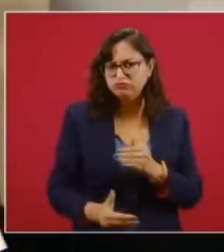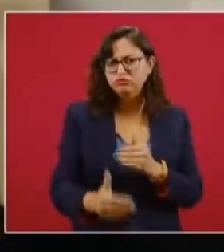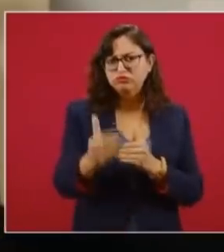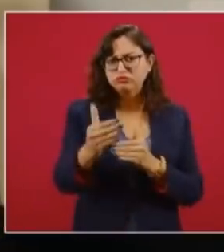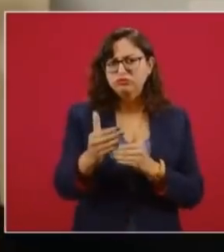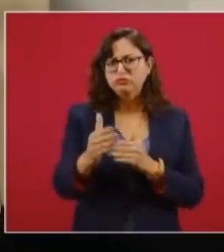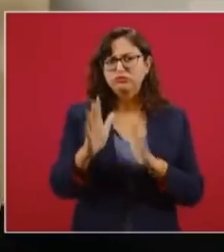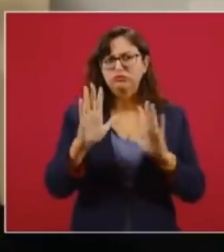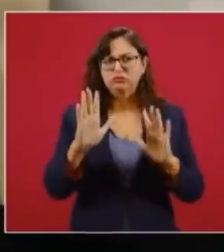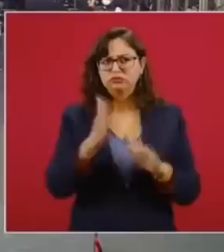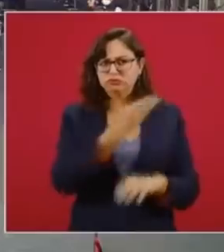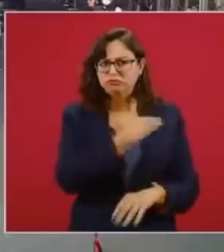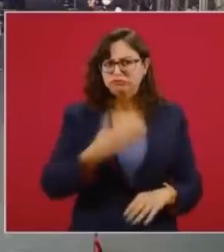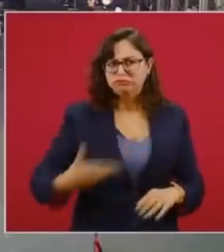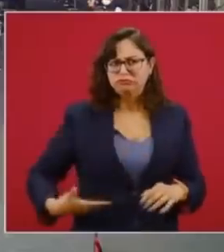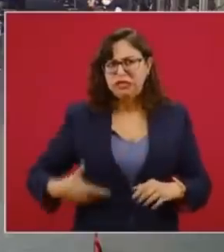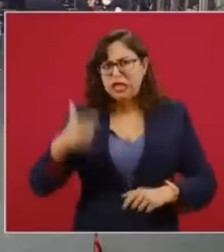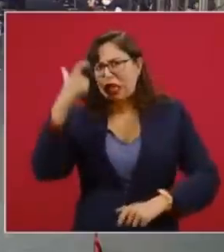ocurrencias?